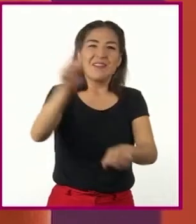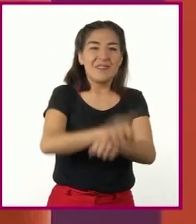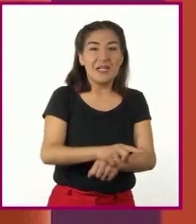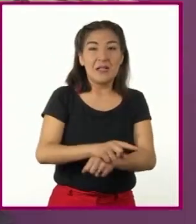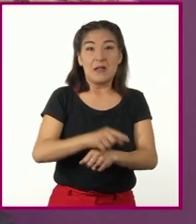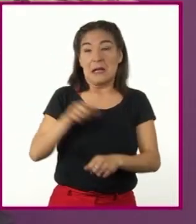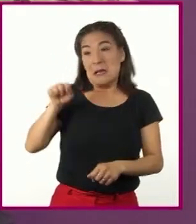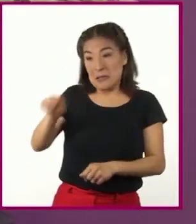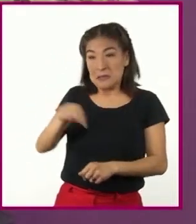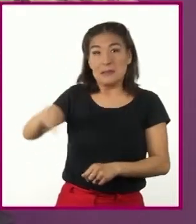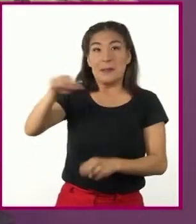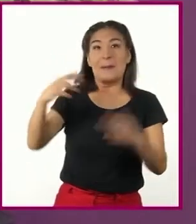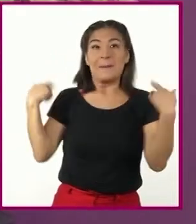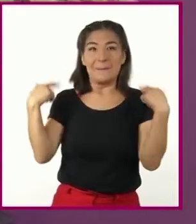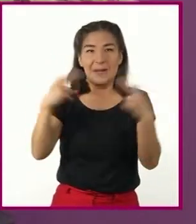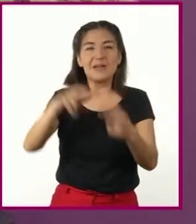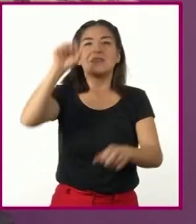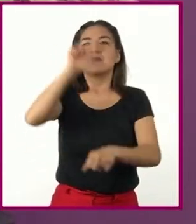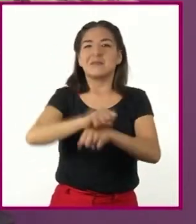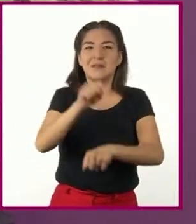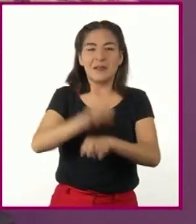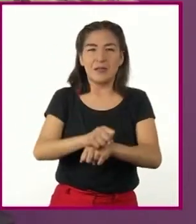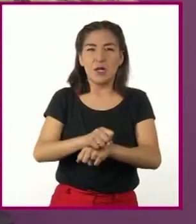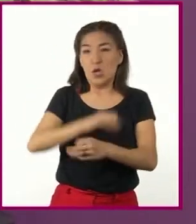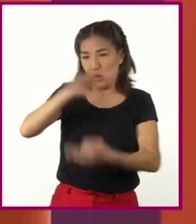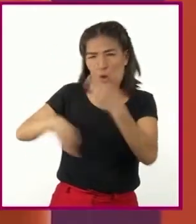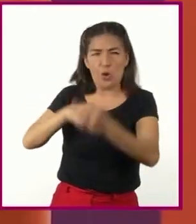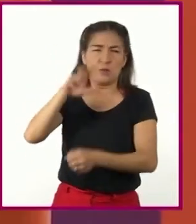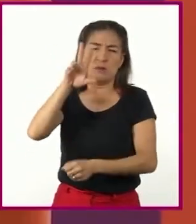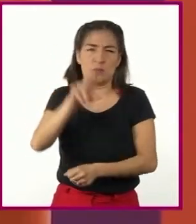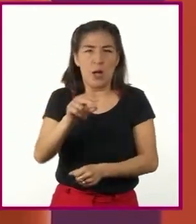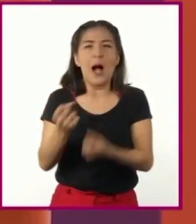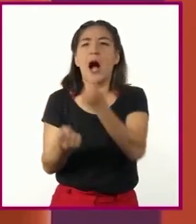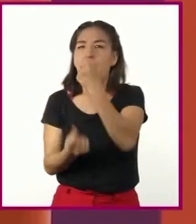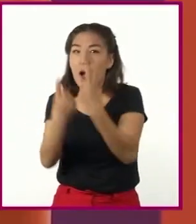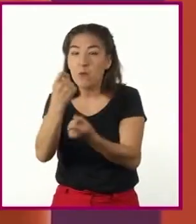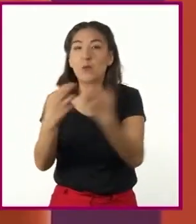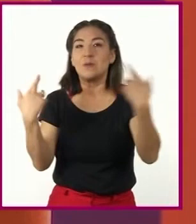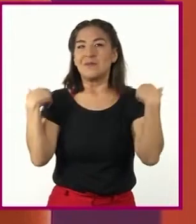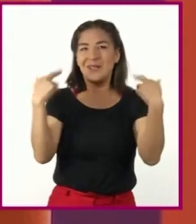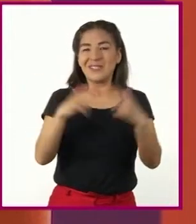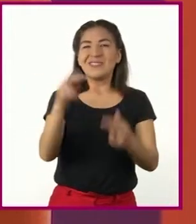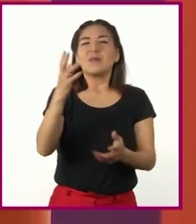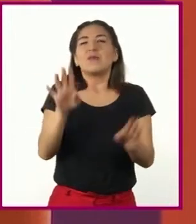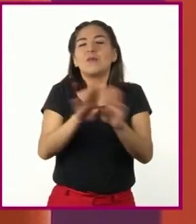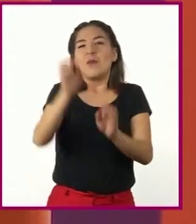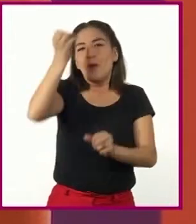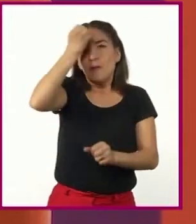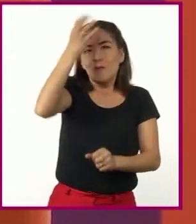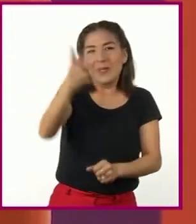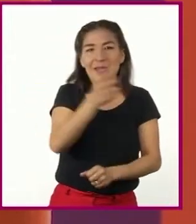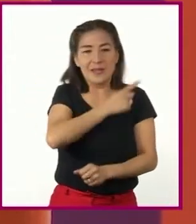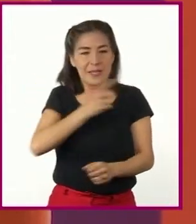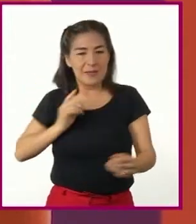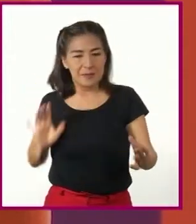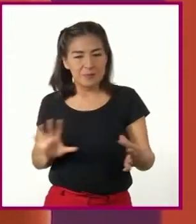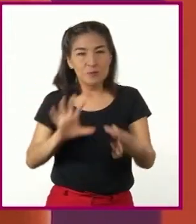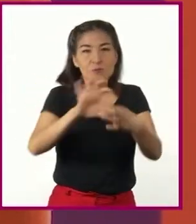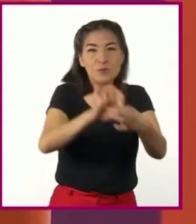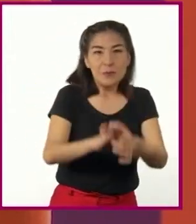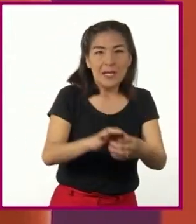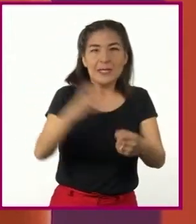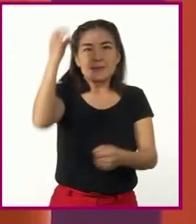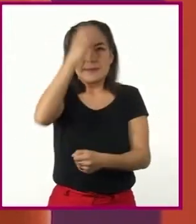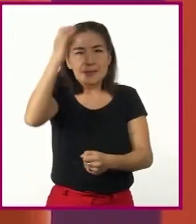los maestros de secundaria muchas veces, no todos obviamente, olvidan cómo vincular la ciencia con la